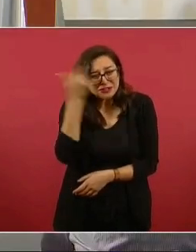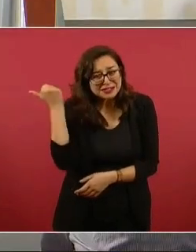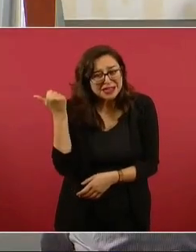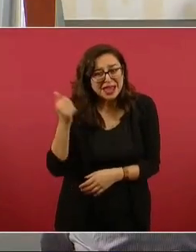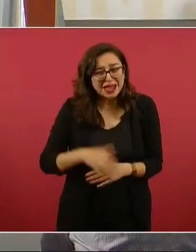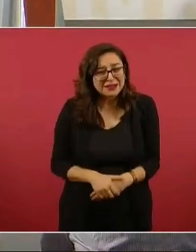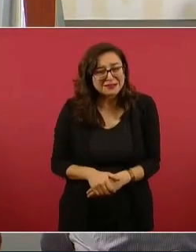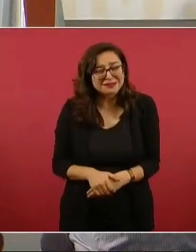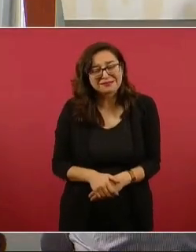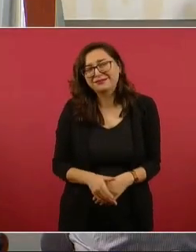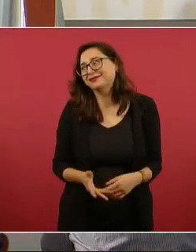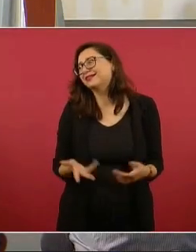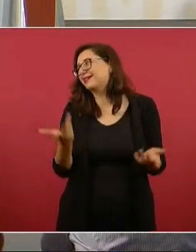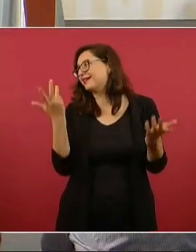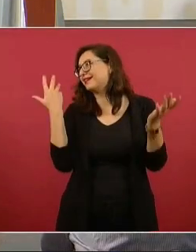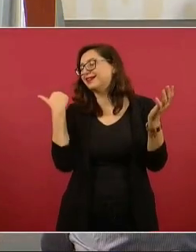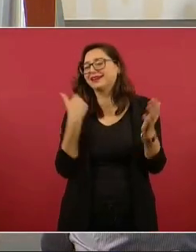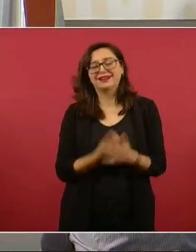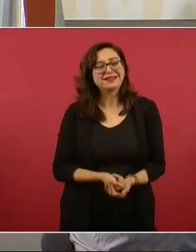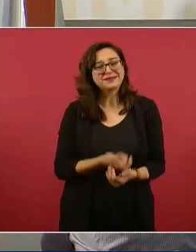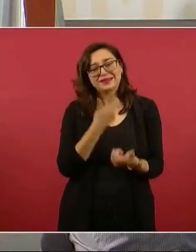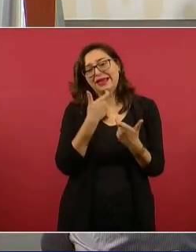Porque era un asunto legal